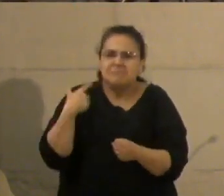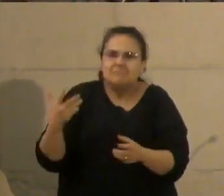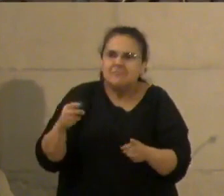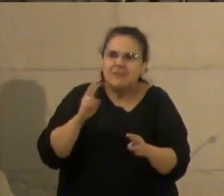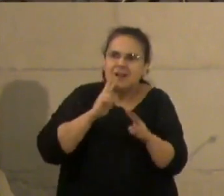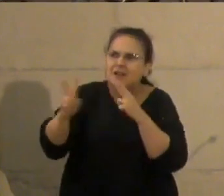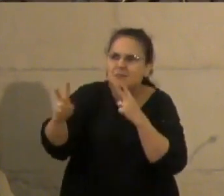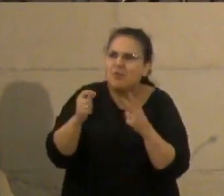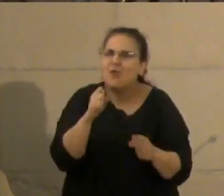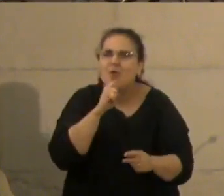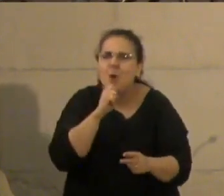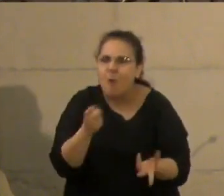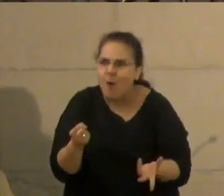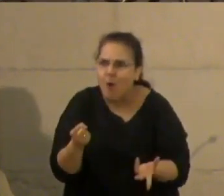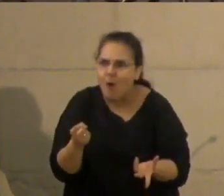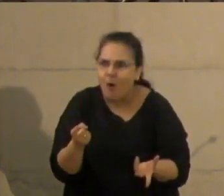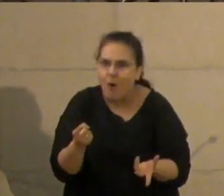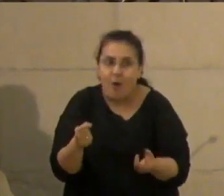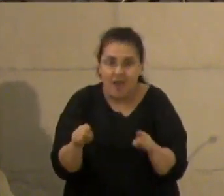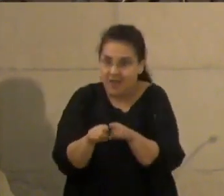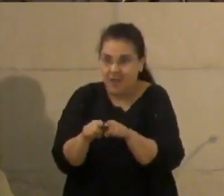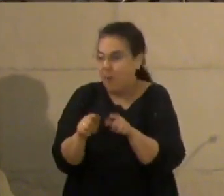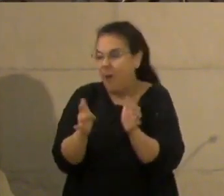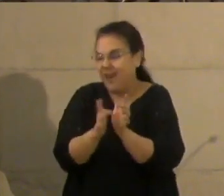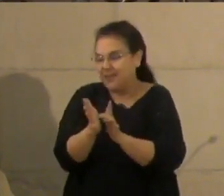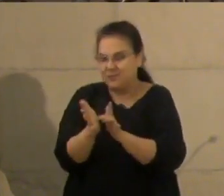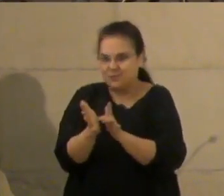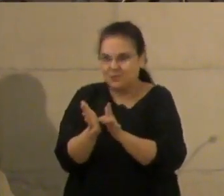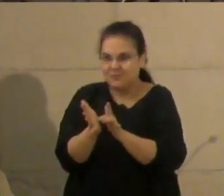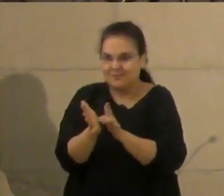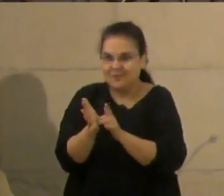el arma de Jesús, el arma que Jesús entrega en la resurrección, que es el perdón.